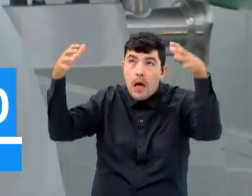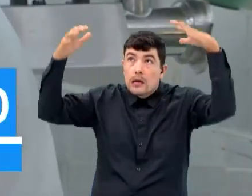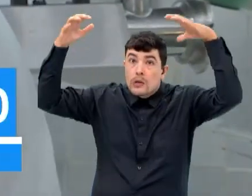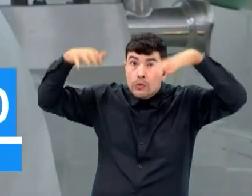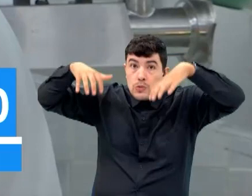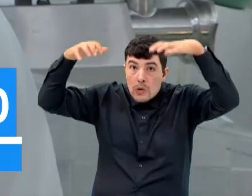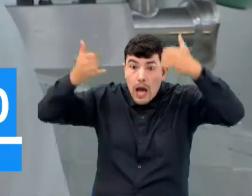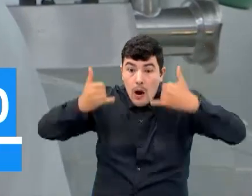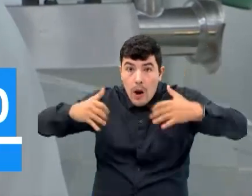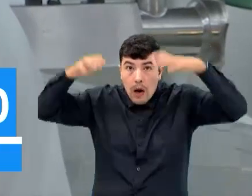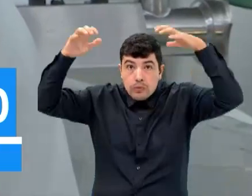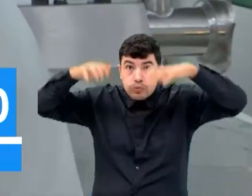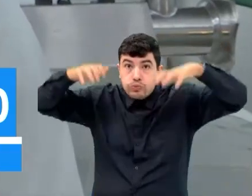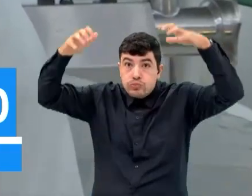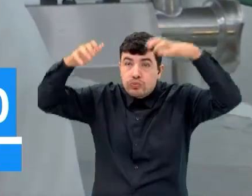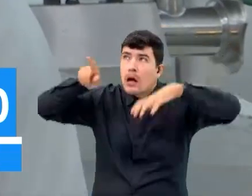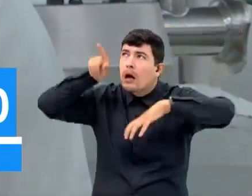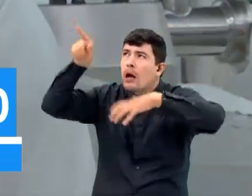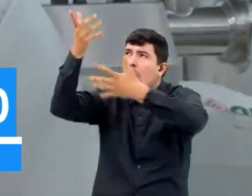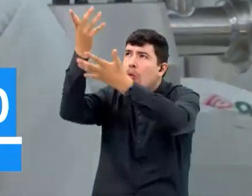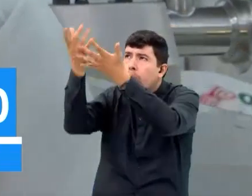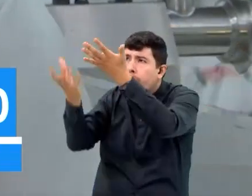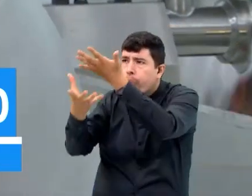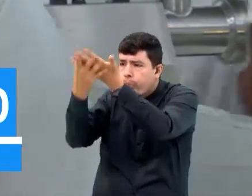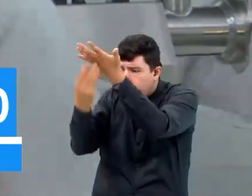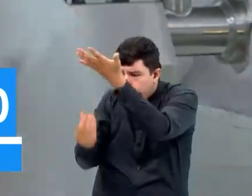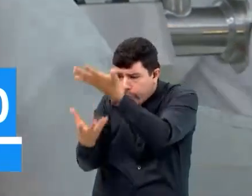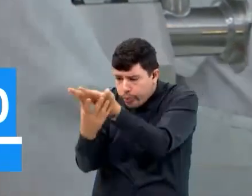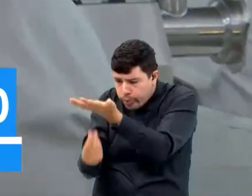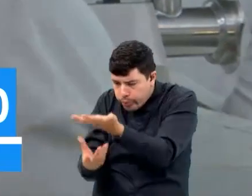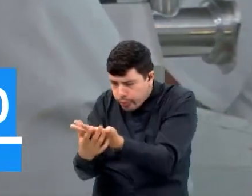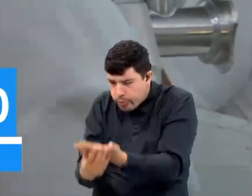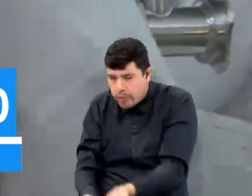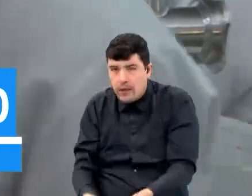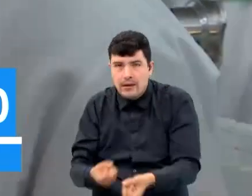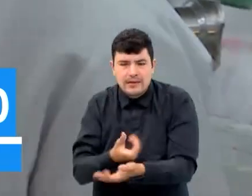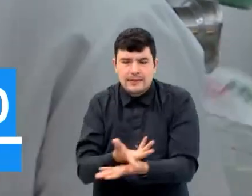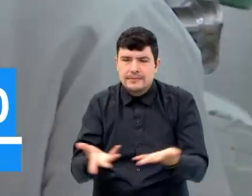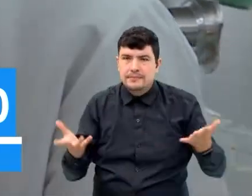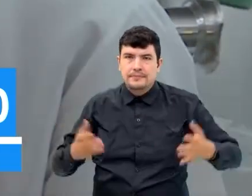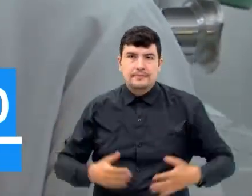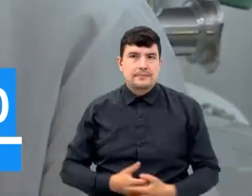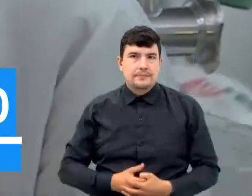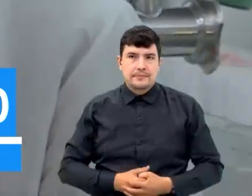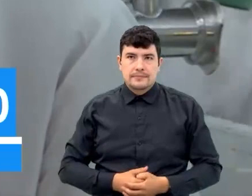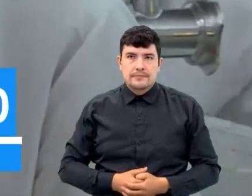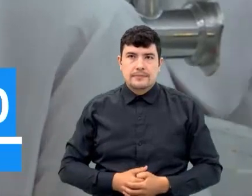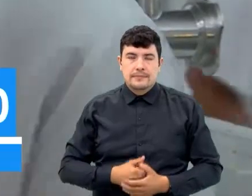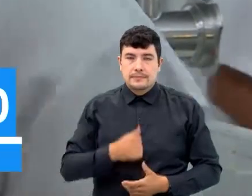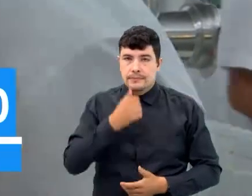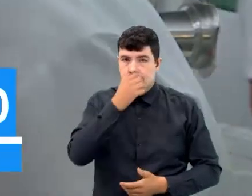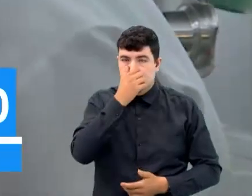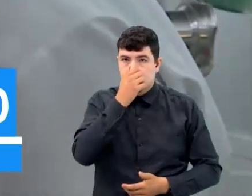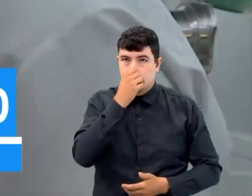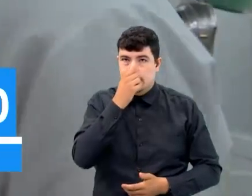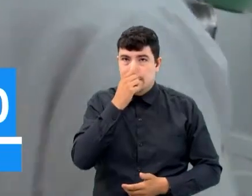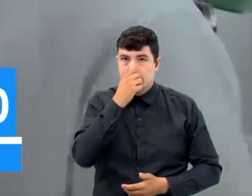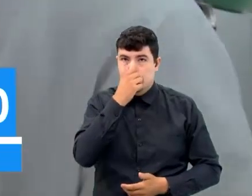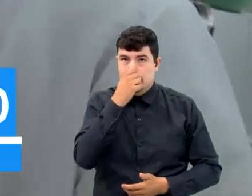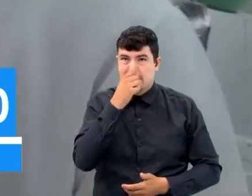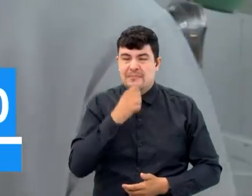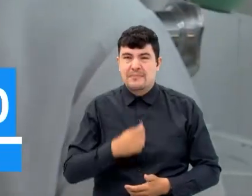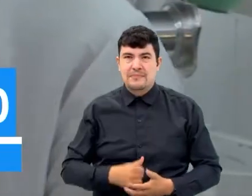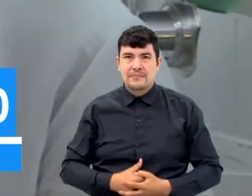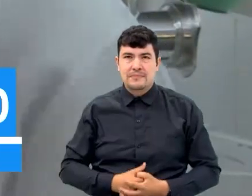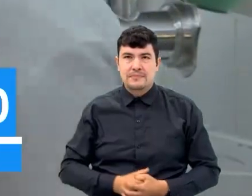temporada de invierno. Corre el agua, caen trozos de madera, de caña, de barro sobre los utensilios